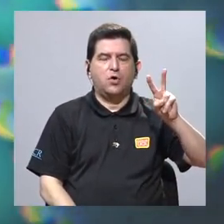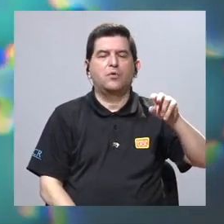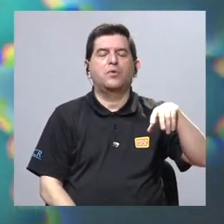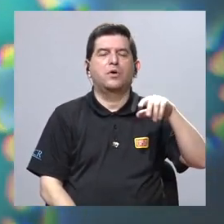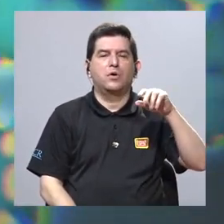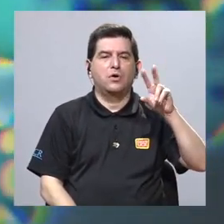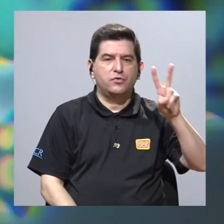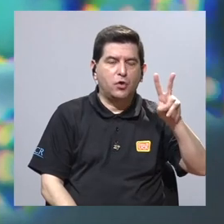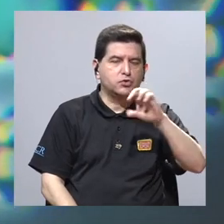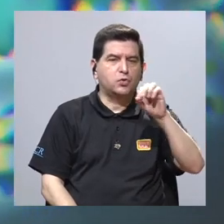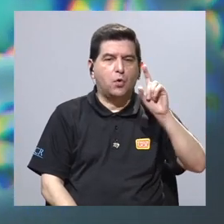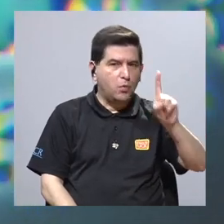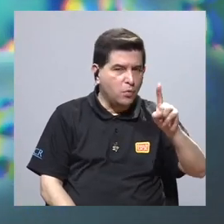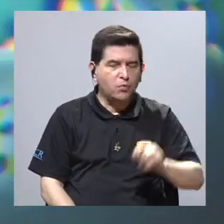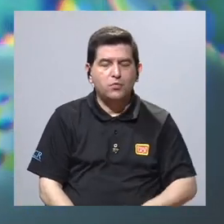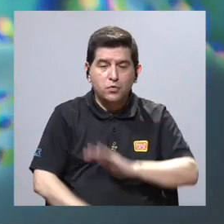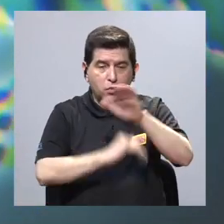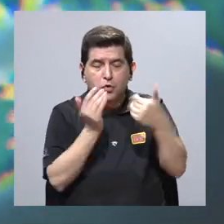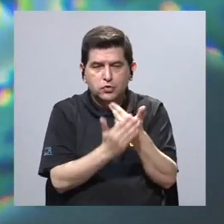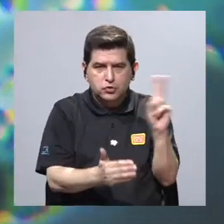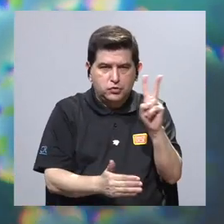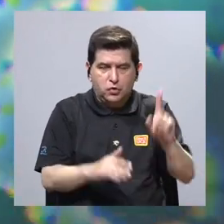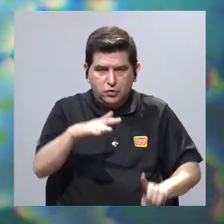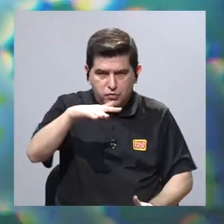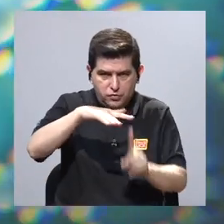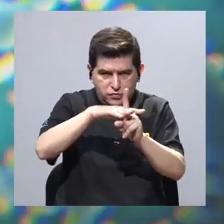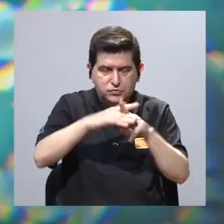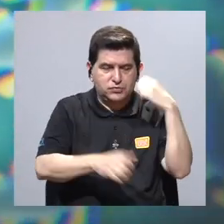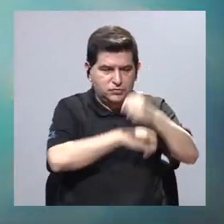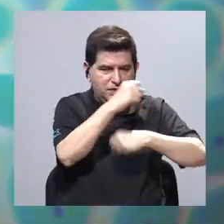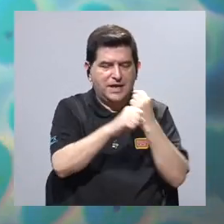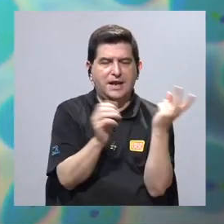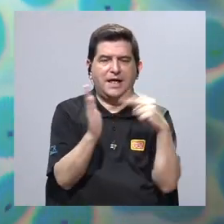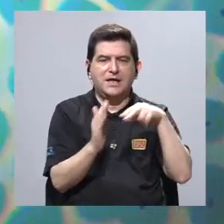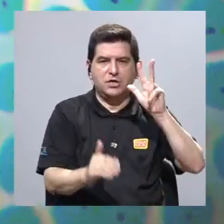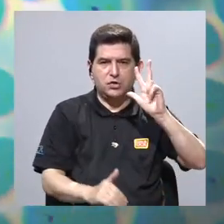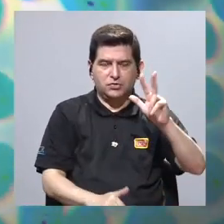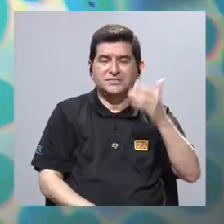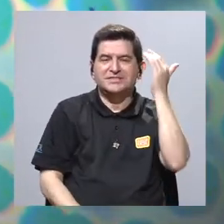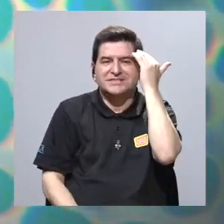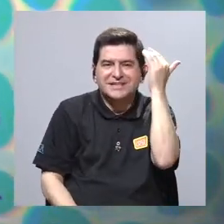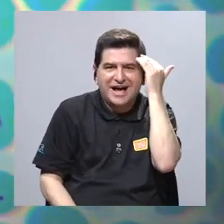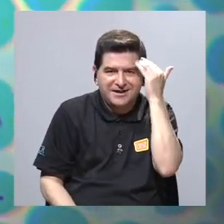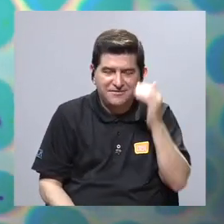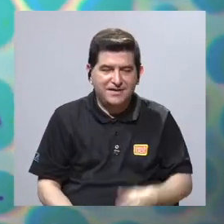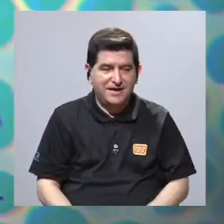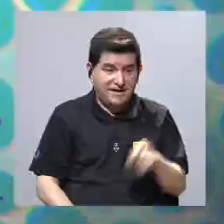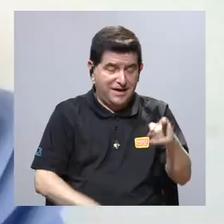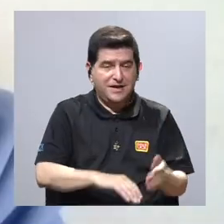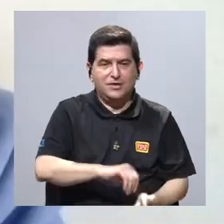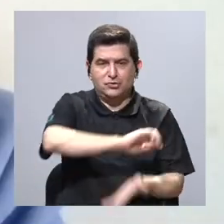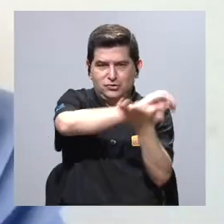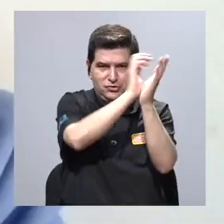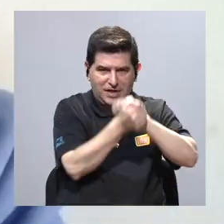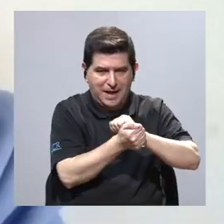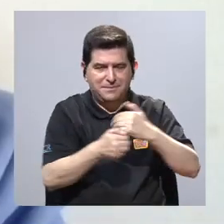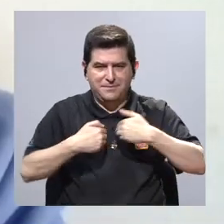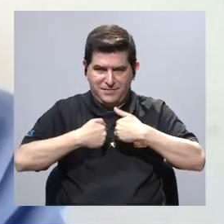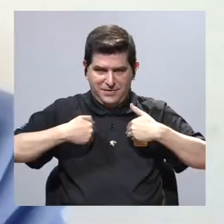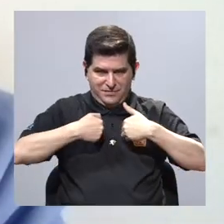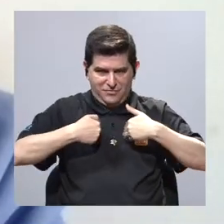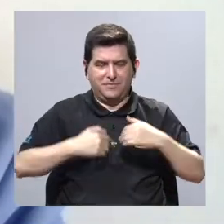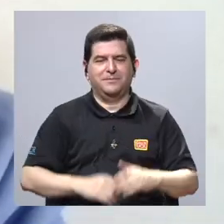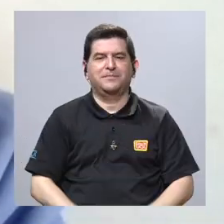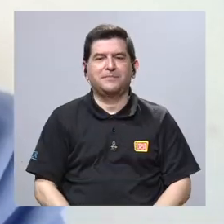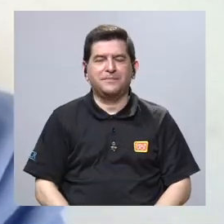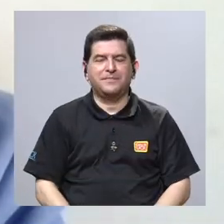SARS, todos estos virus que surgen a partir del año 2003, sabemos que hubo un salto de especie. Digamos,